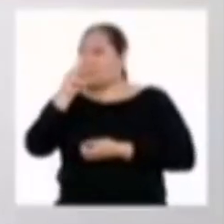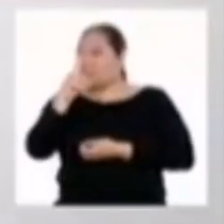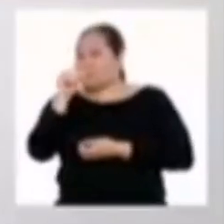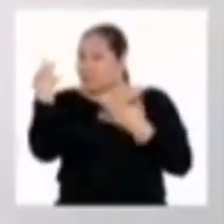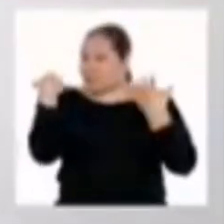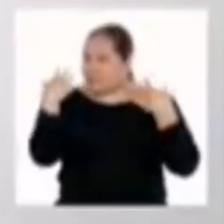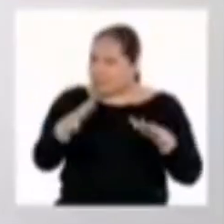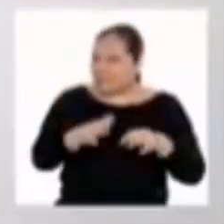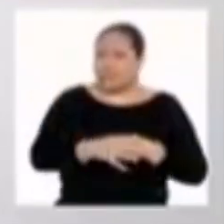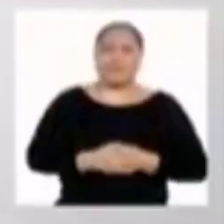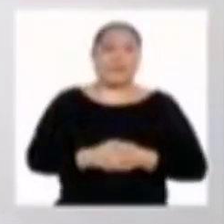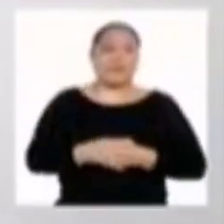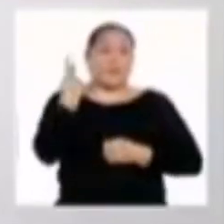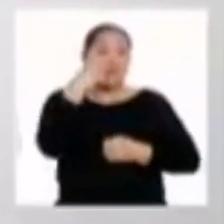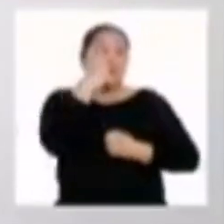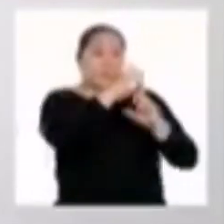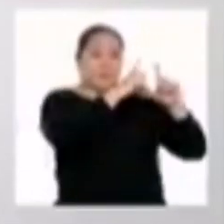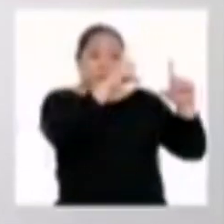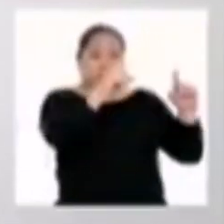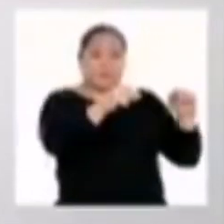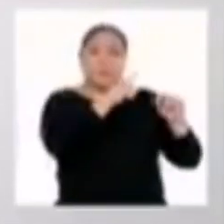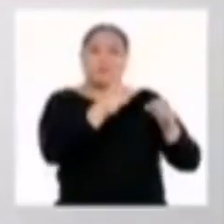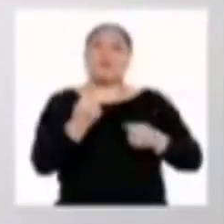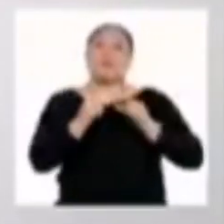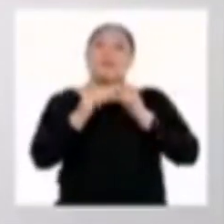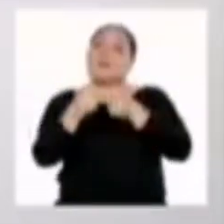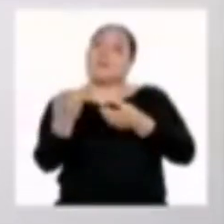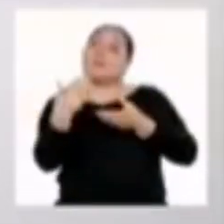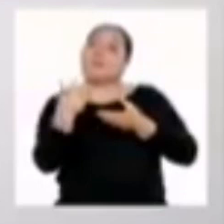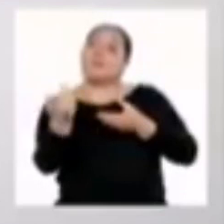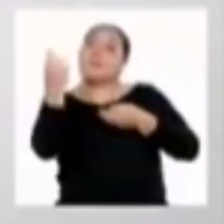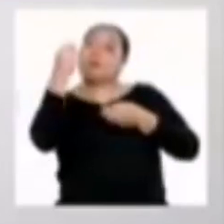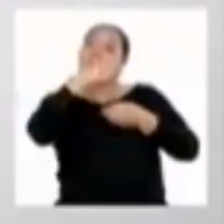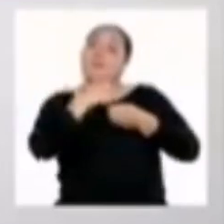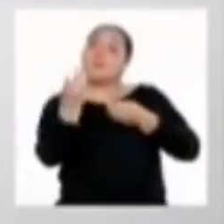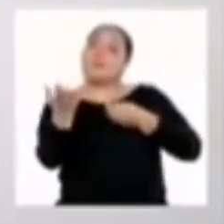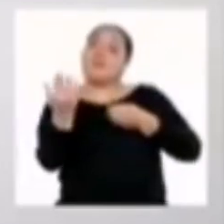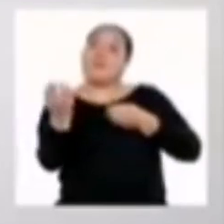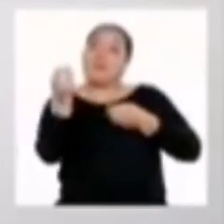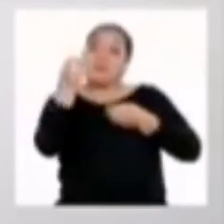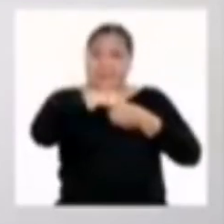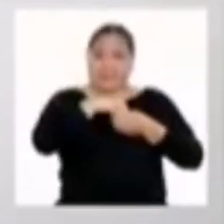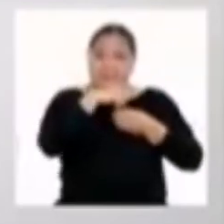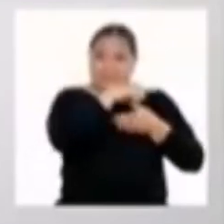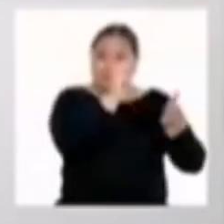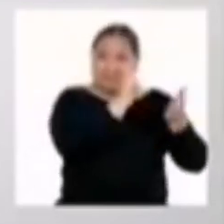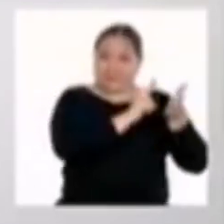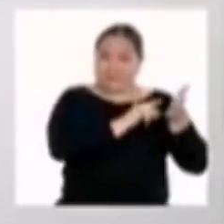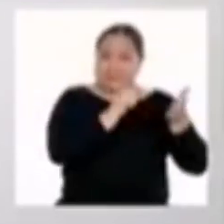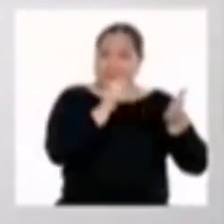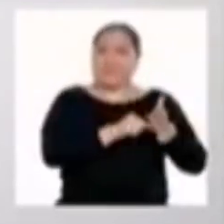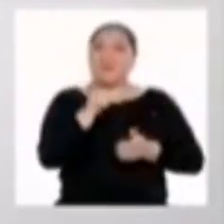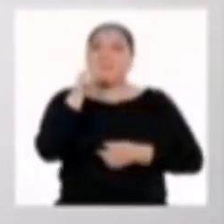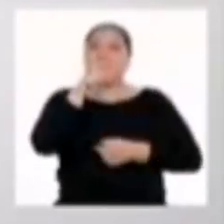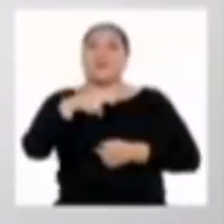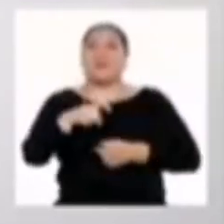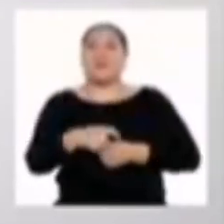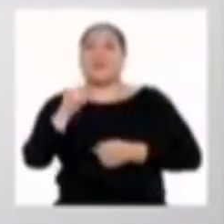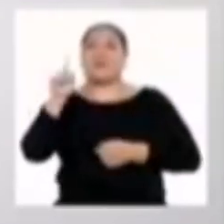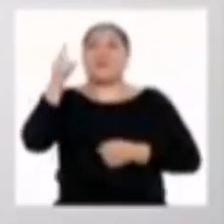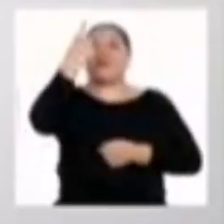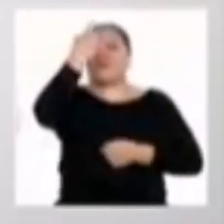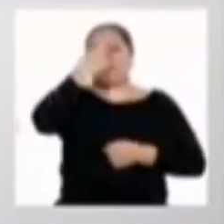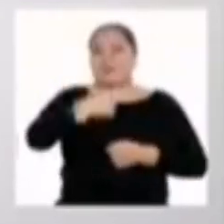Vemos que en este párrafo final se sigue involucrando a los lectores de forma directa. Para ello, utiliza la